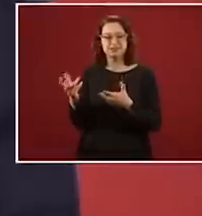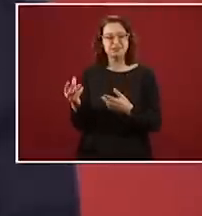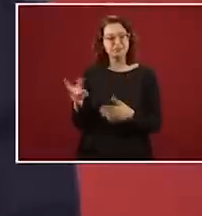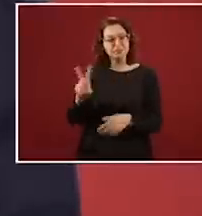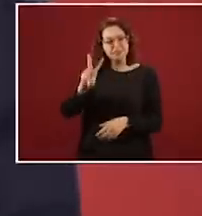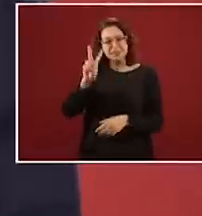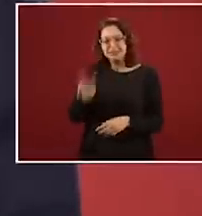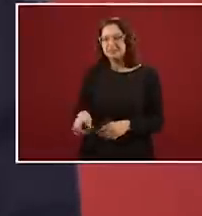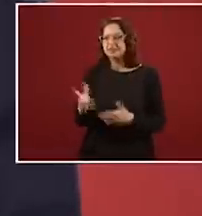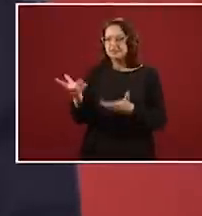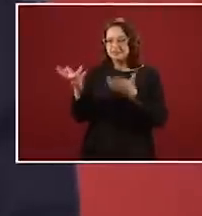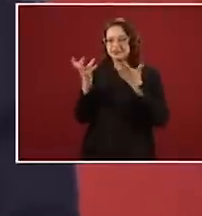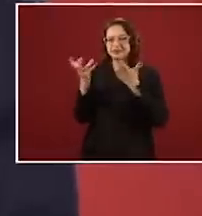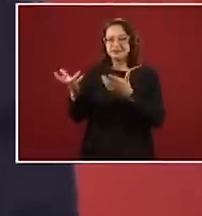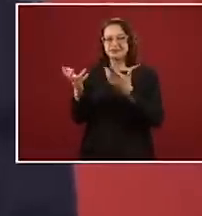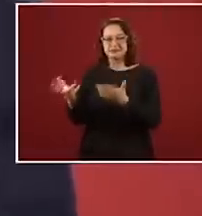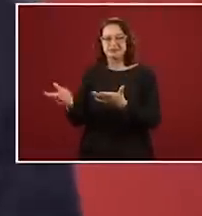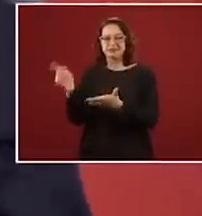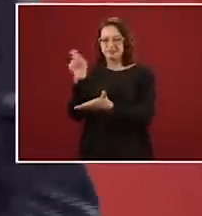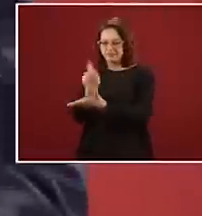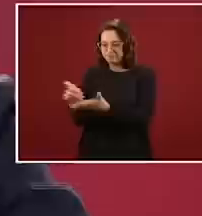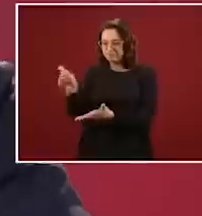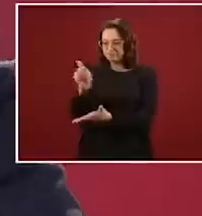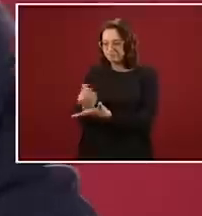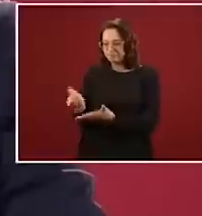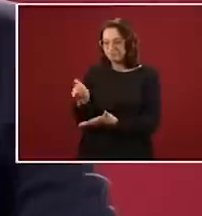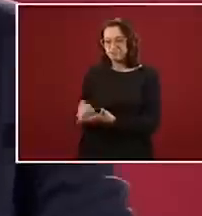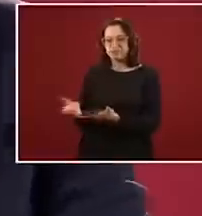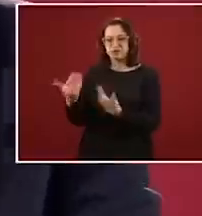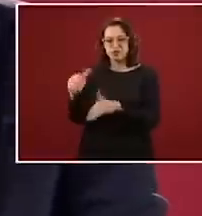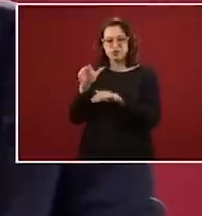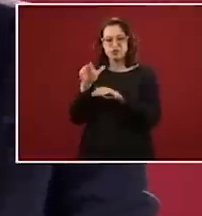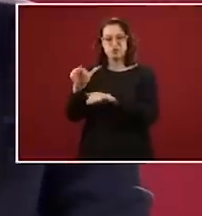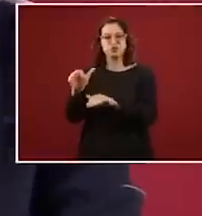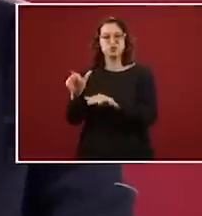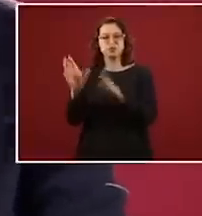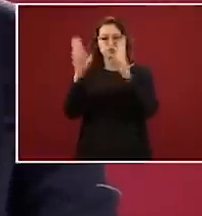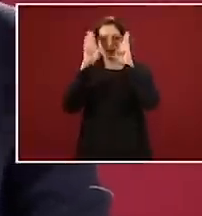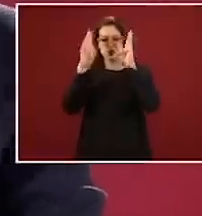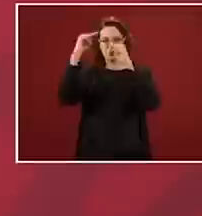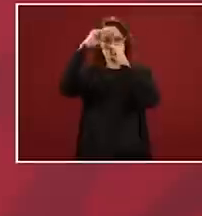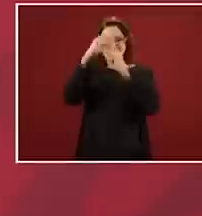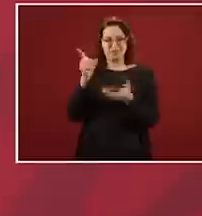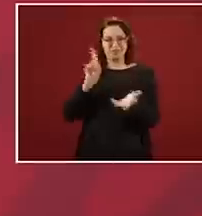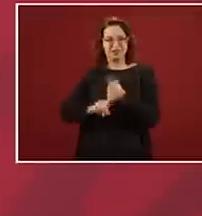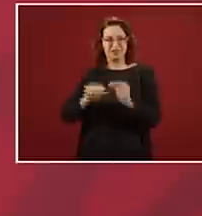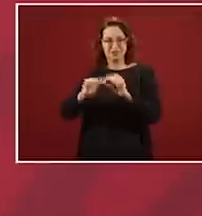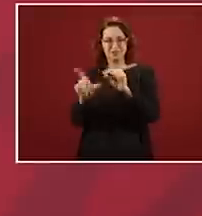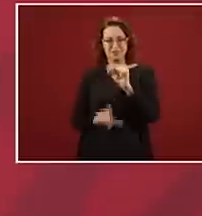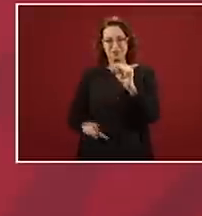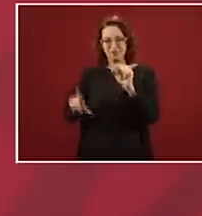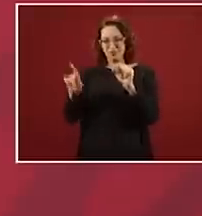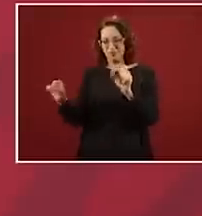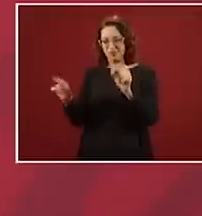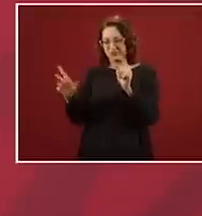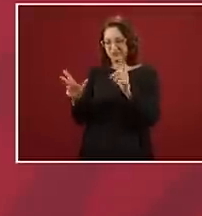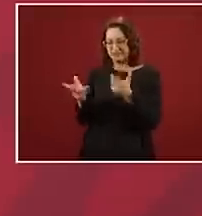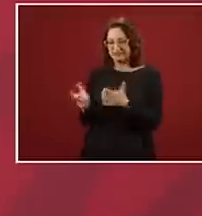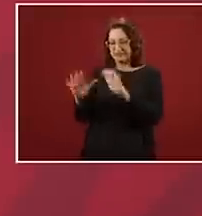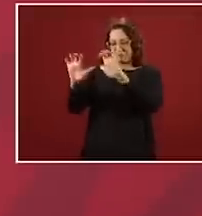ferviente en escribir un buen trabajo sobre el conservadurismo en México, pero no